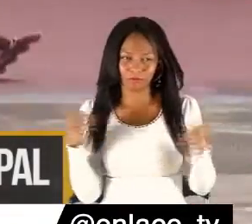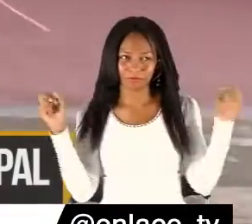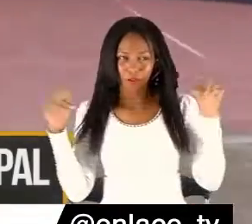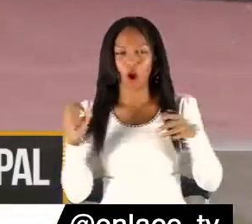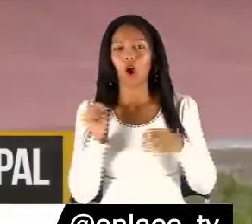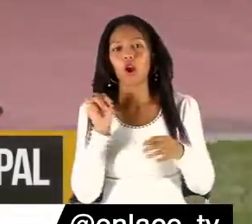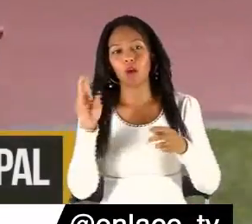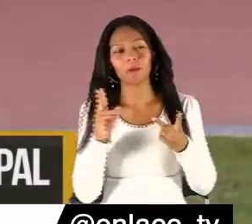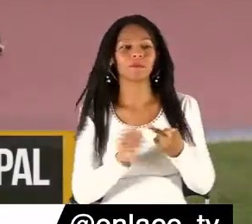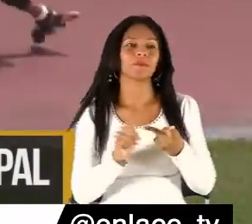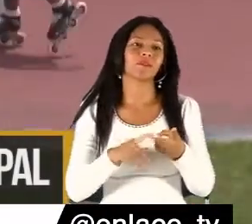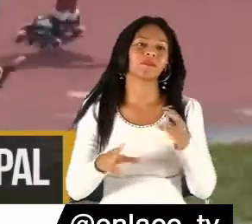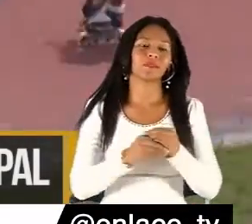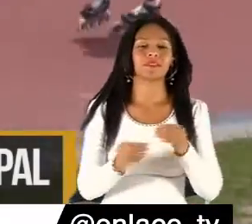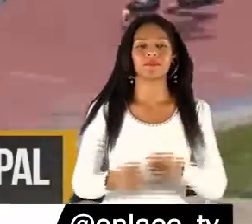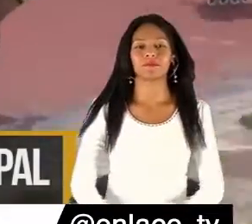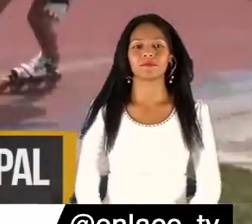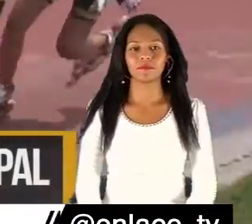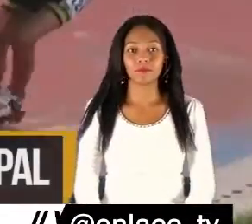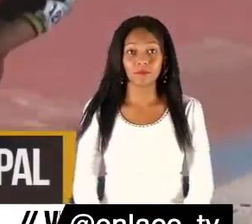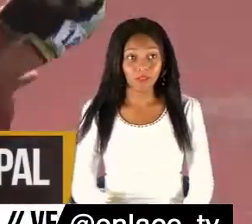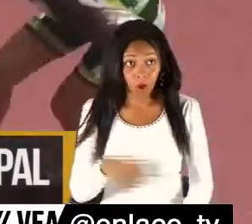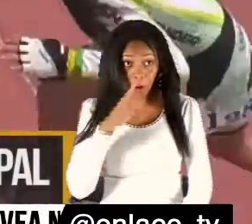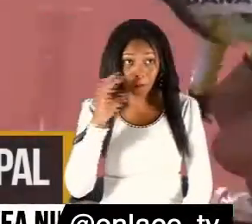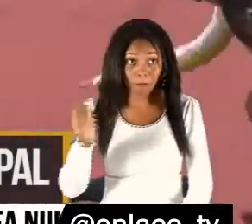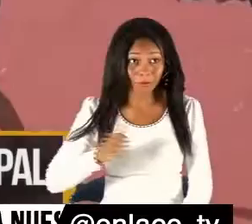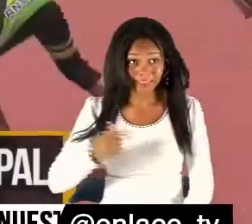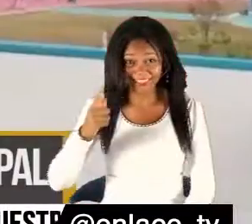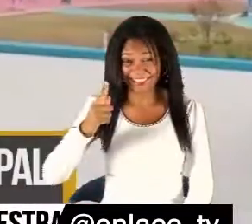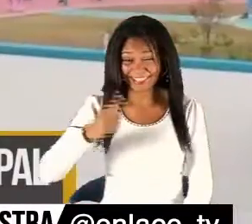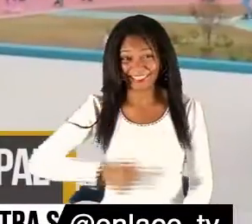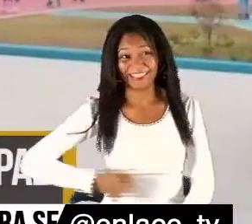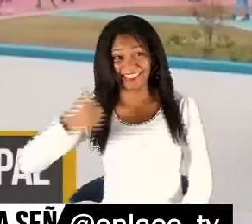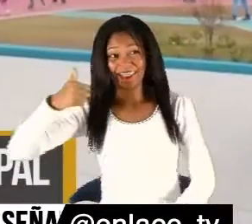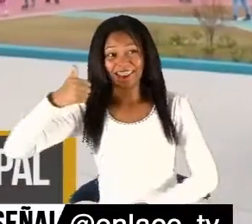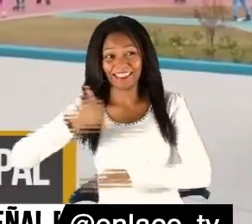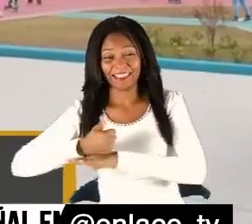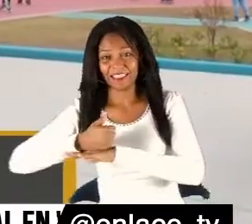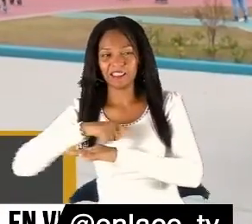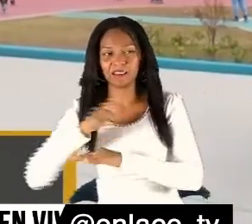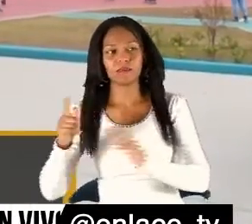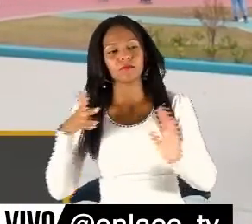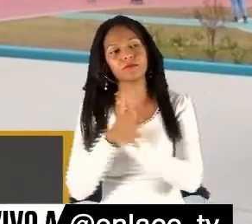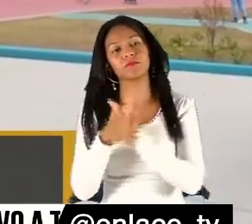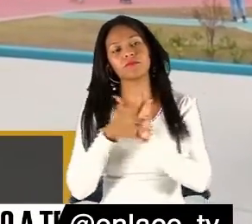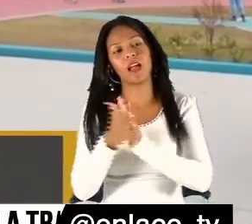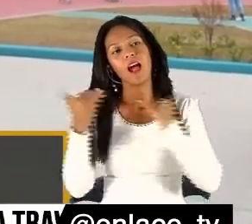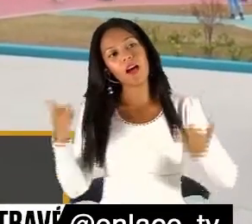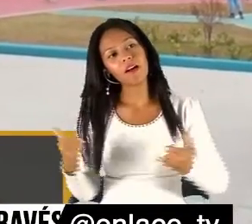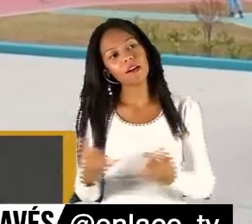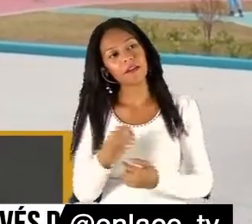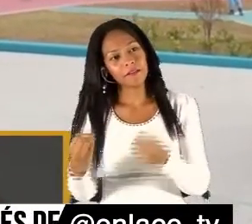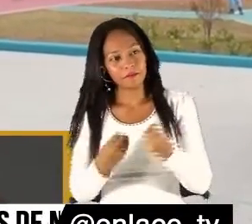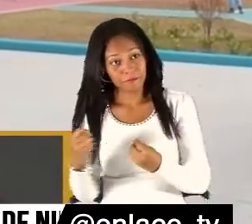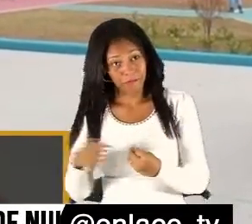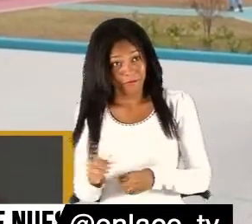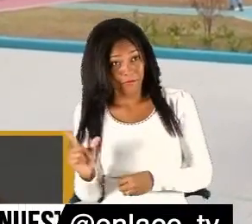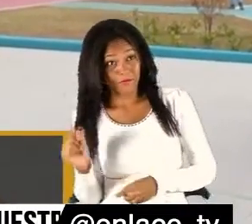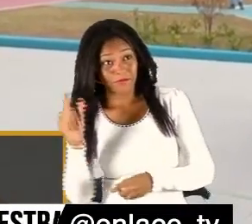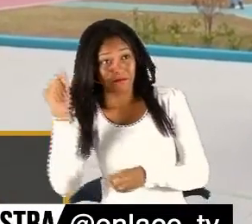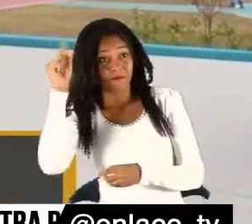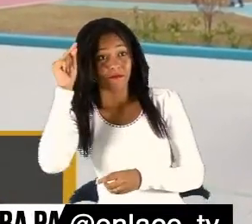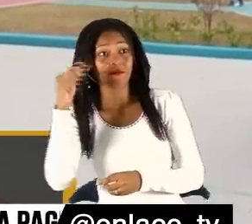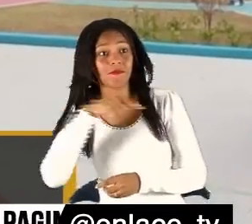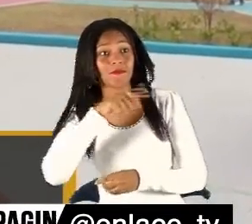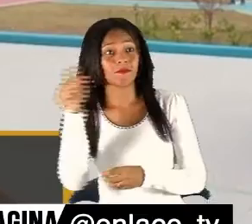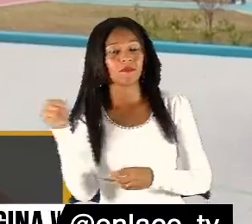Silvestre. El presidente de este último ha explicado la actividad deportiva desarrollada. Hoy estamos realizando acá en el patinador municipal de Inderva el